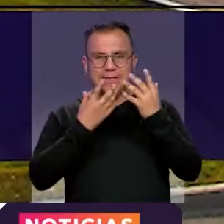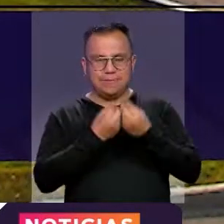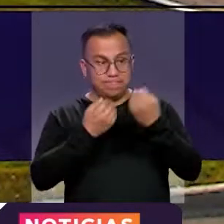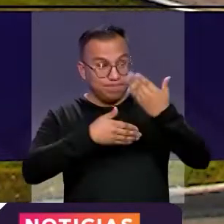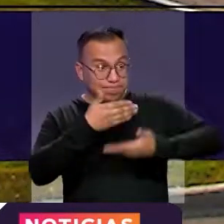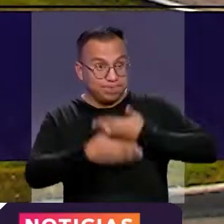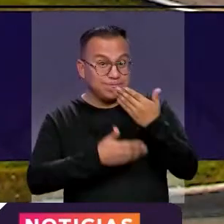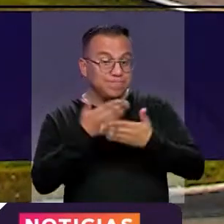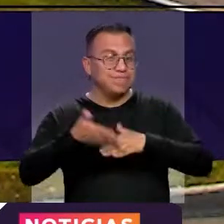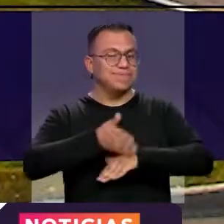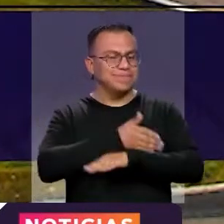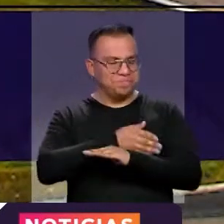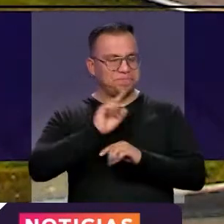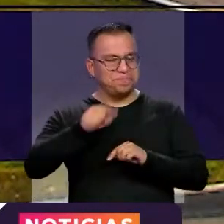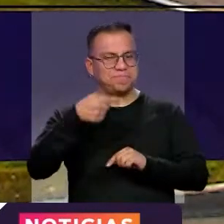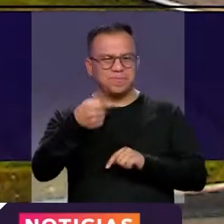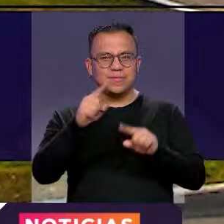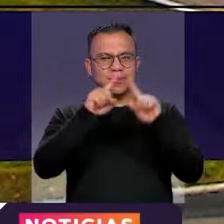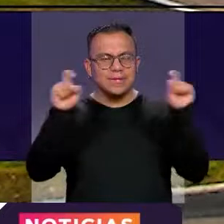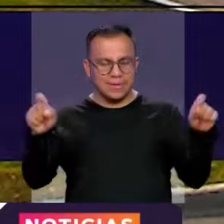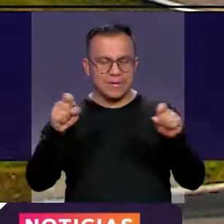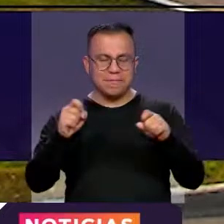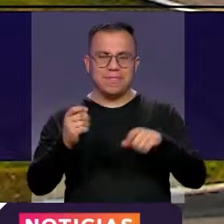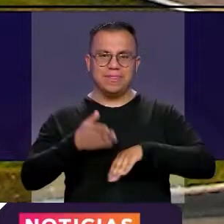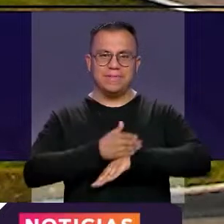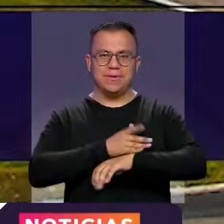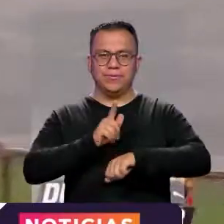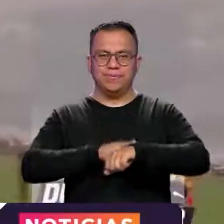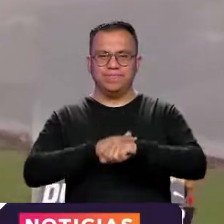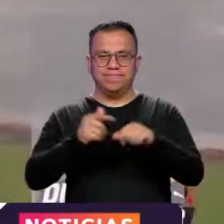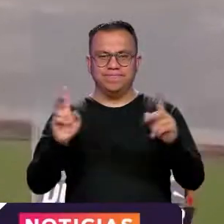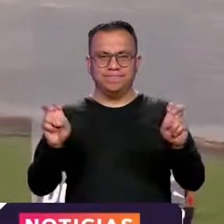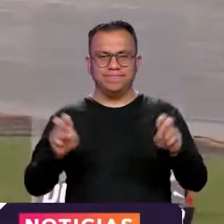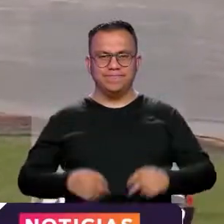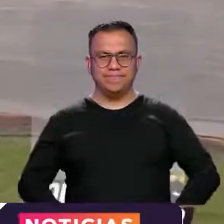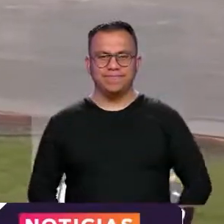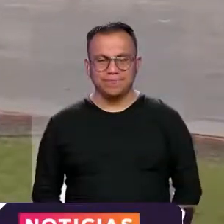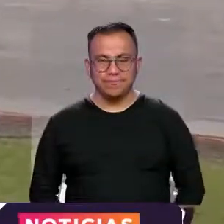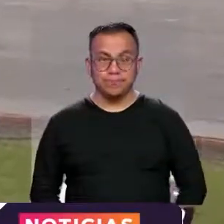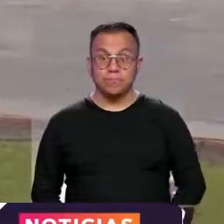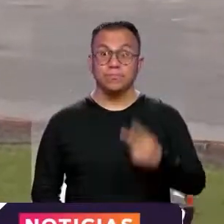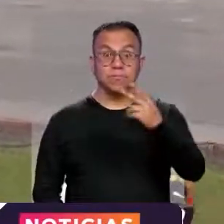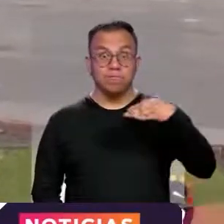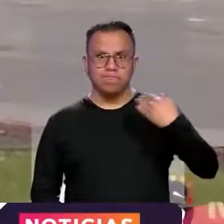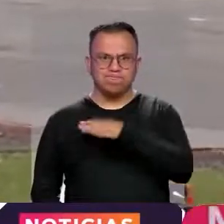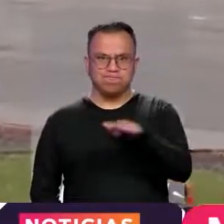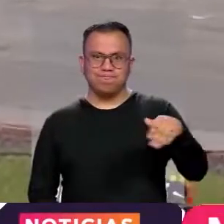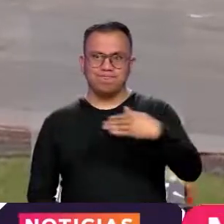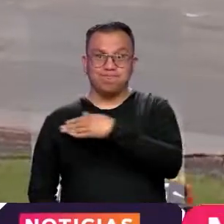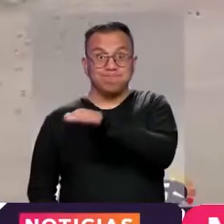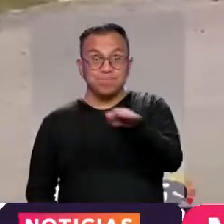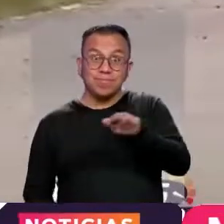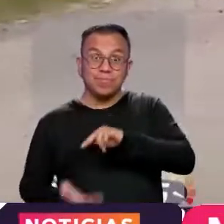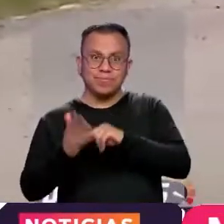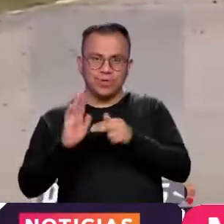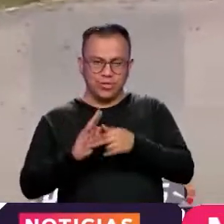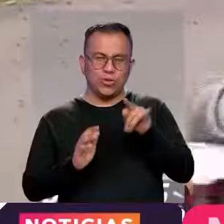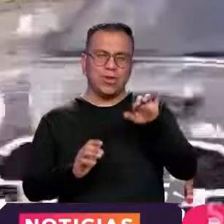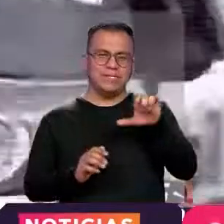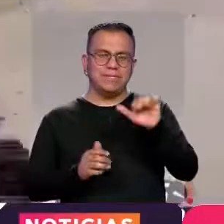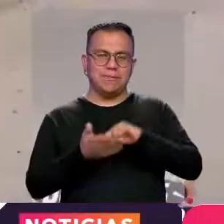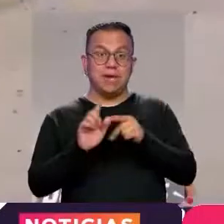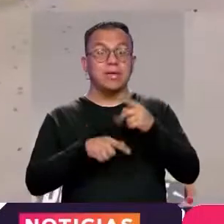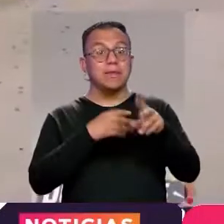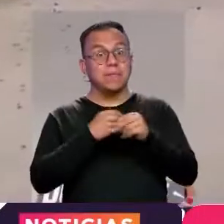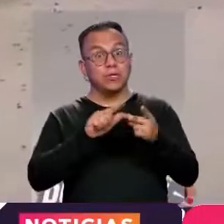manera anticipada a los primeros campeones de la temporada. Dos mangas pasando por la curva motor del Autódromo de Tocancipá y